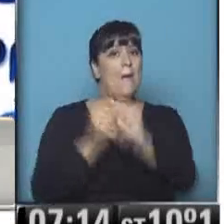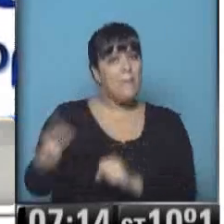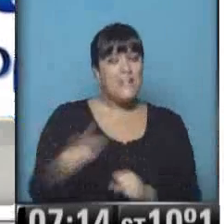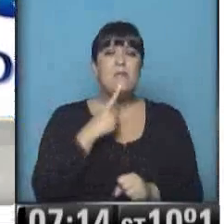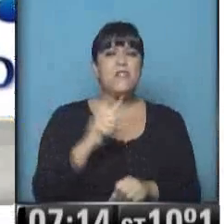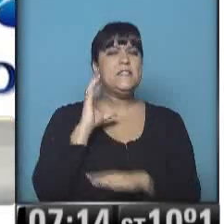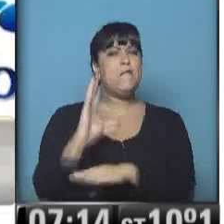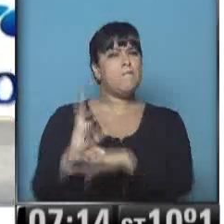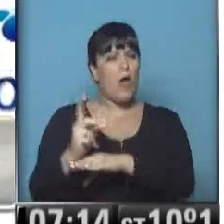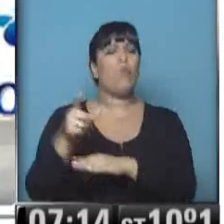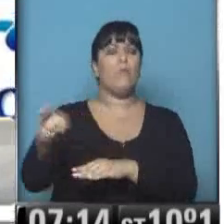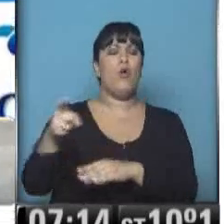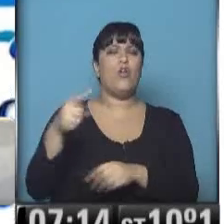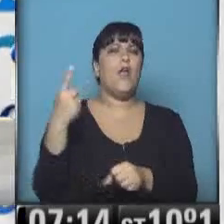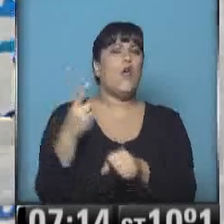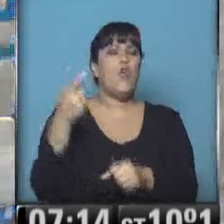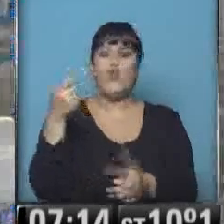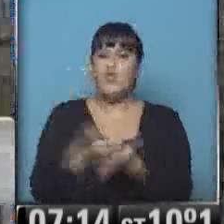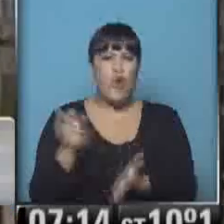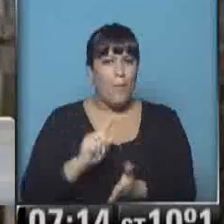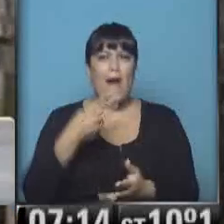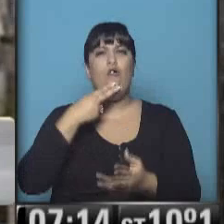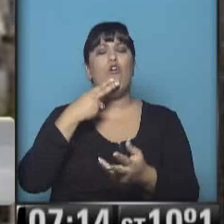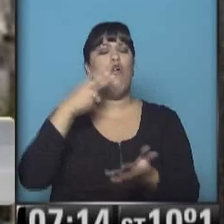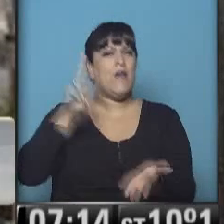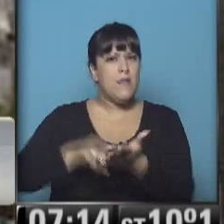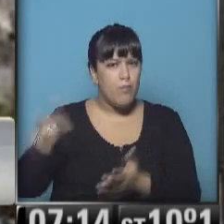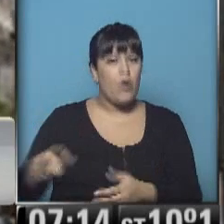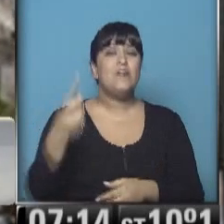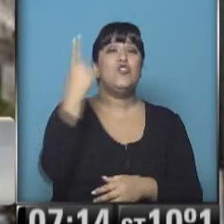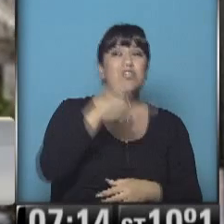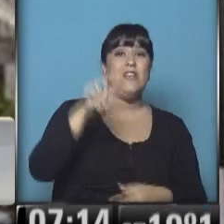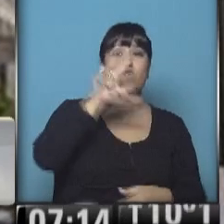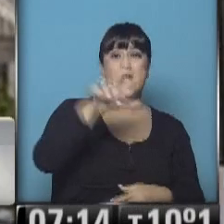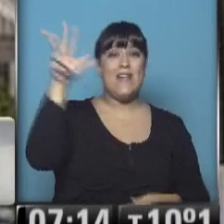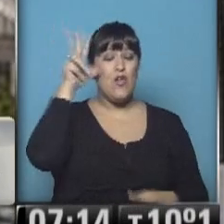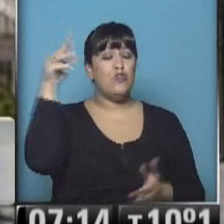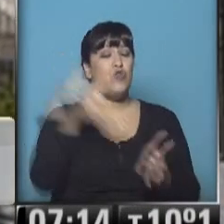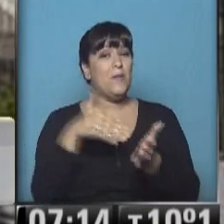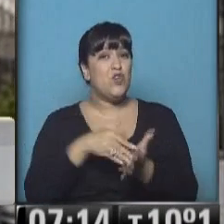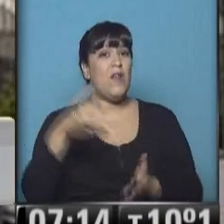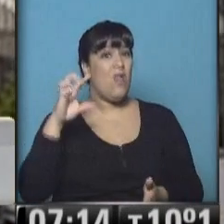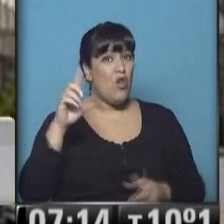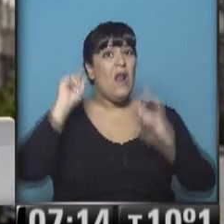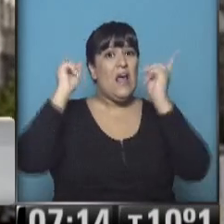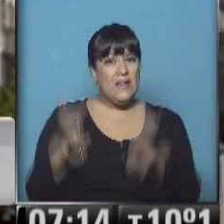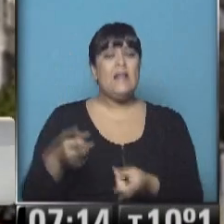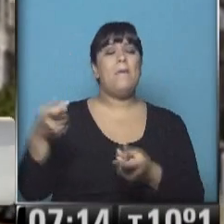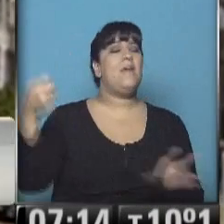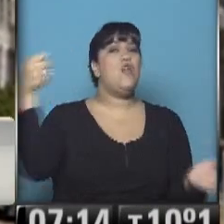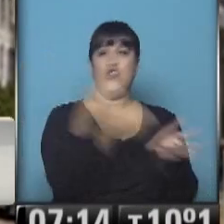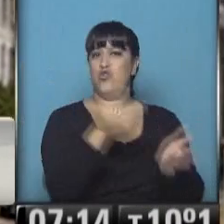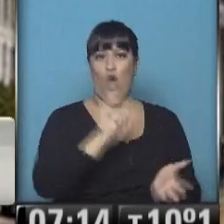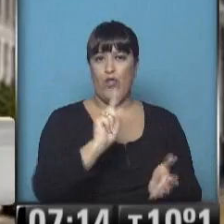presunto fraude al fisco, evasión impositiva de al menos 138 millones de dólares y fuga de divisas. El titular del